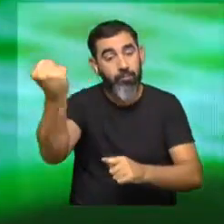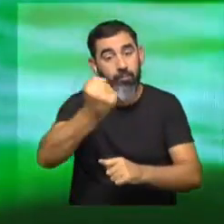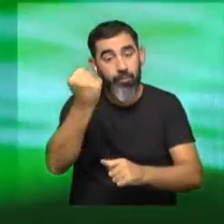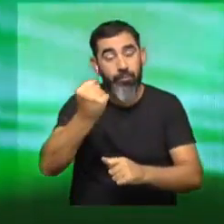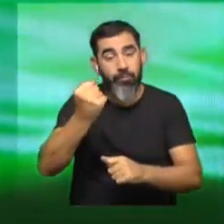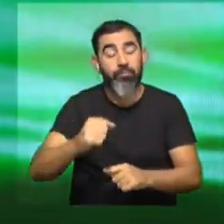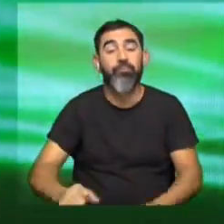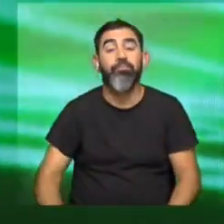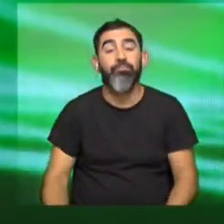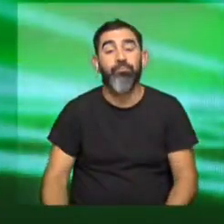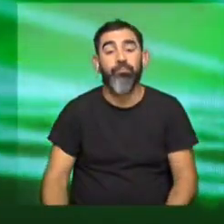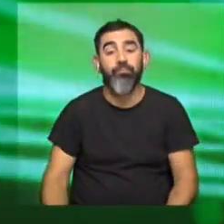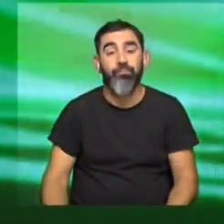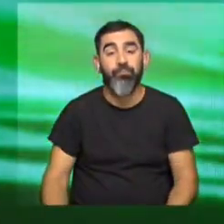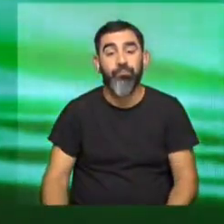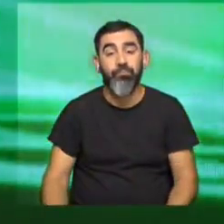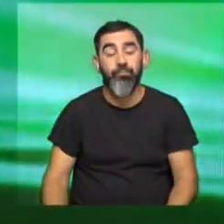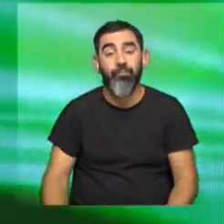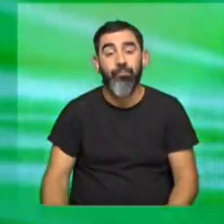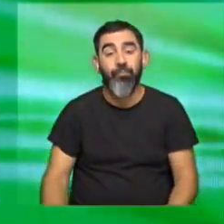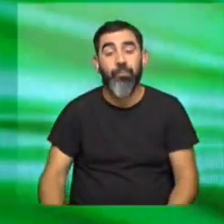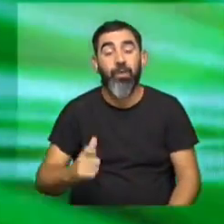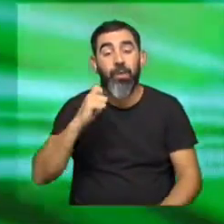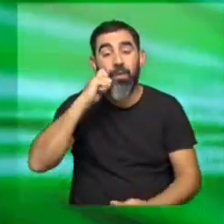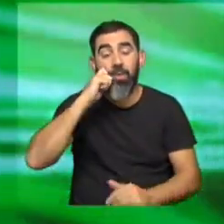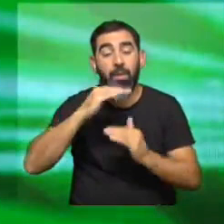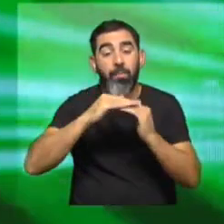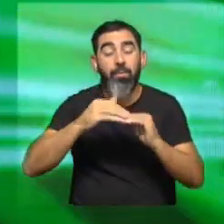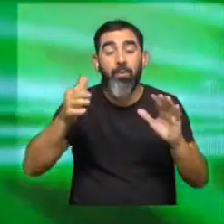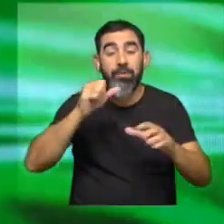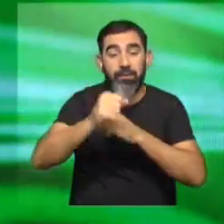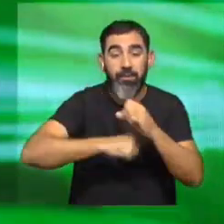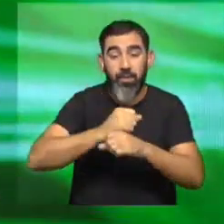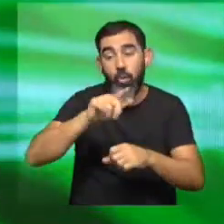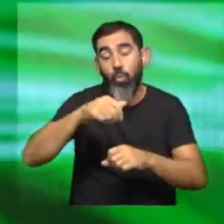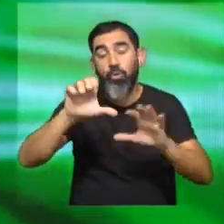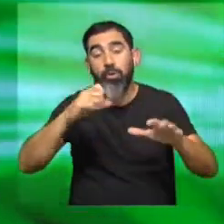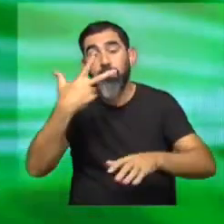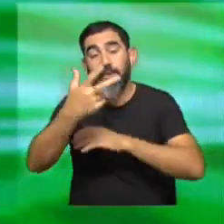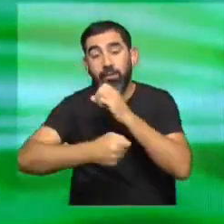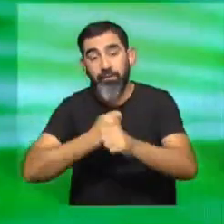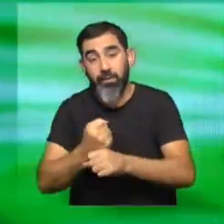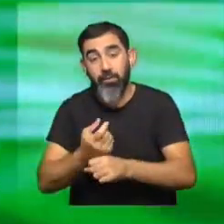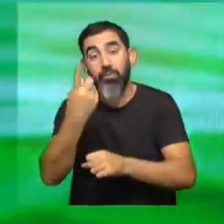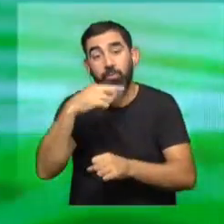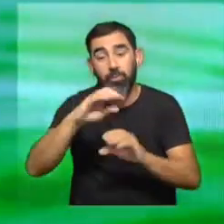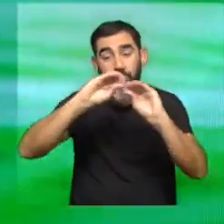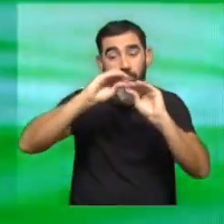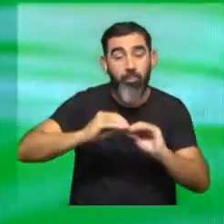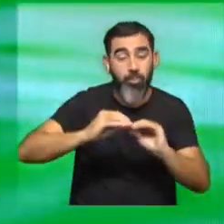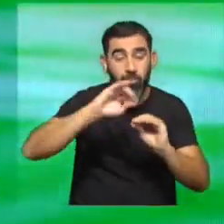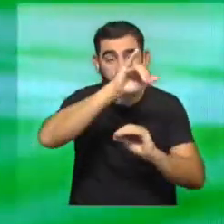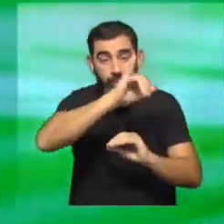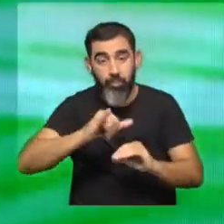no solo tiene que ver con que unos van a enfrentar una edad mínima de retiro de 60 y otros de 63, claro, sino que además para el cálculo